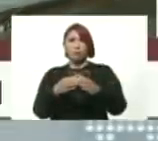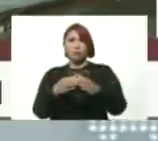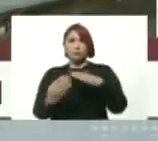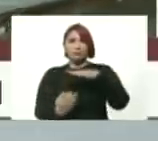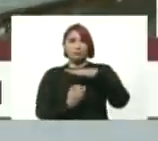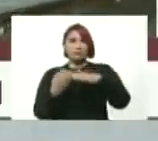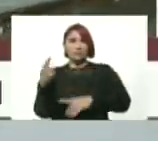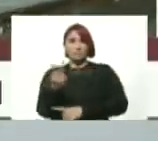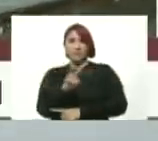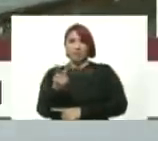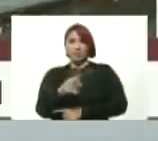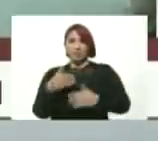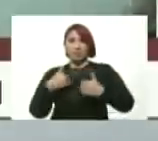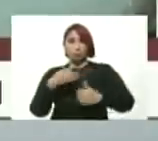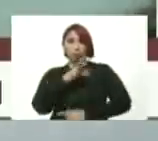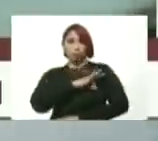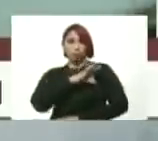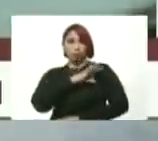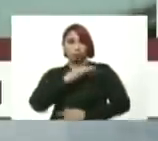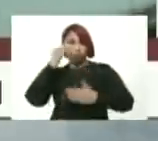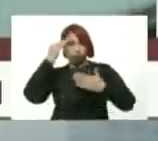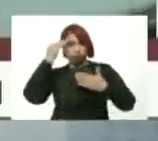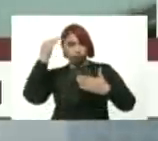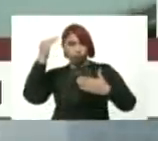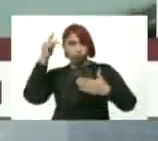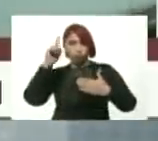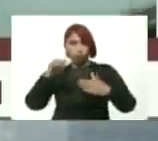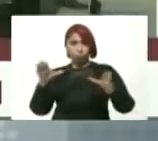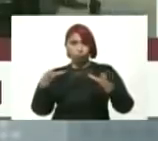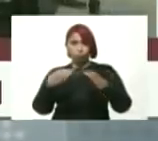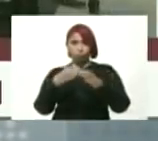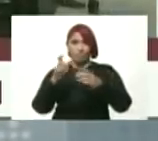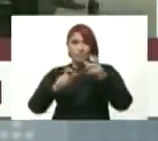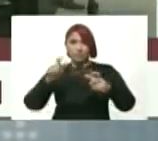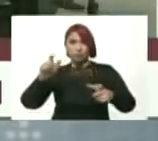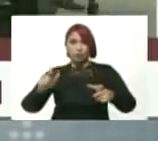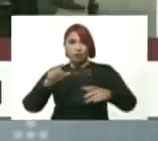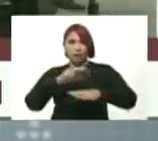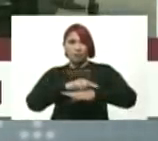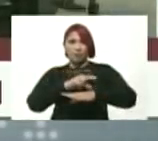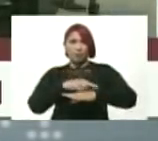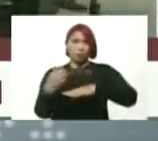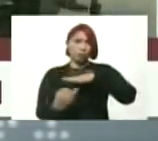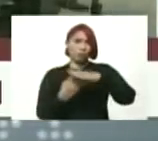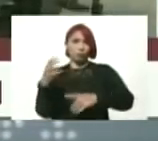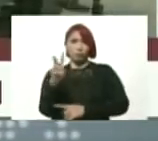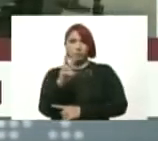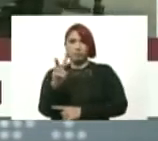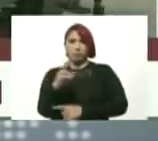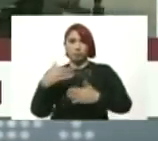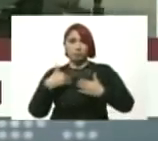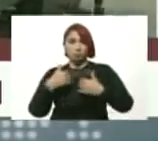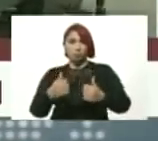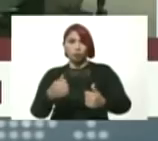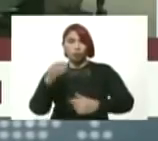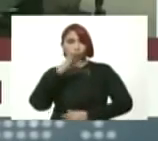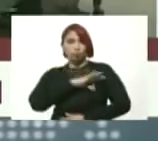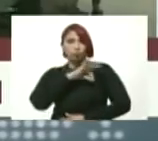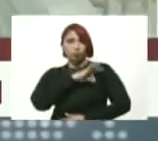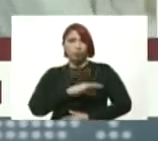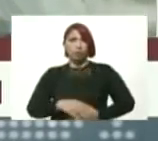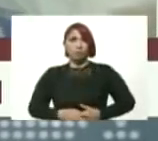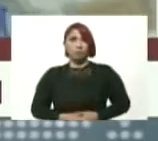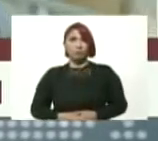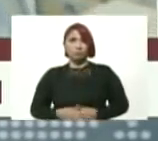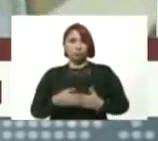instituto venezolano del seguro social mis saludos a todo el personal del instituto venezolano de los seguros sociales a